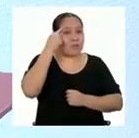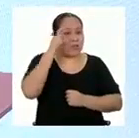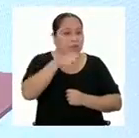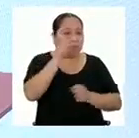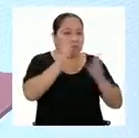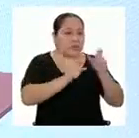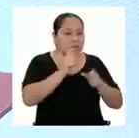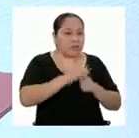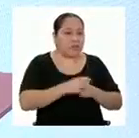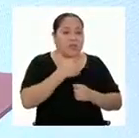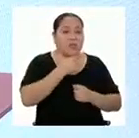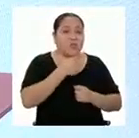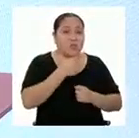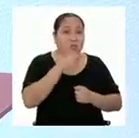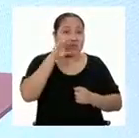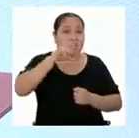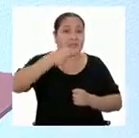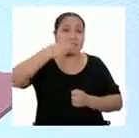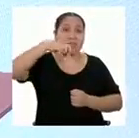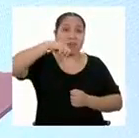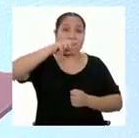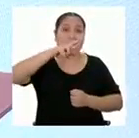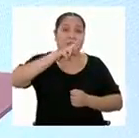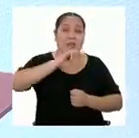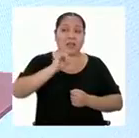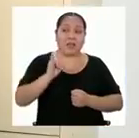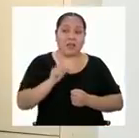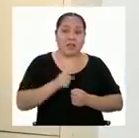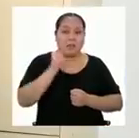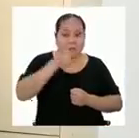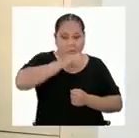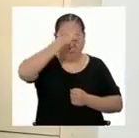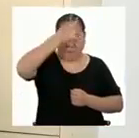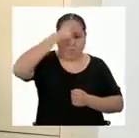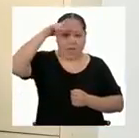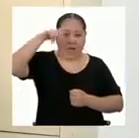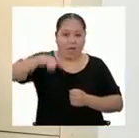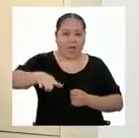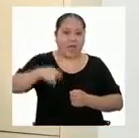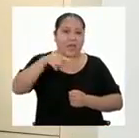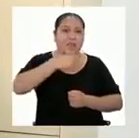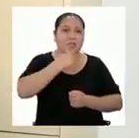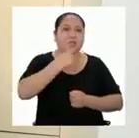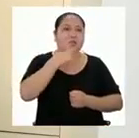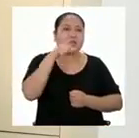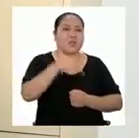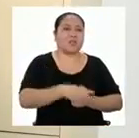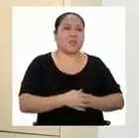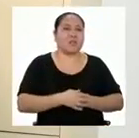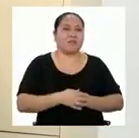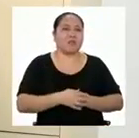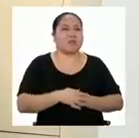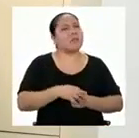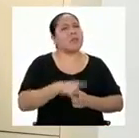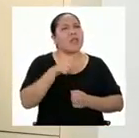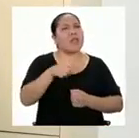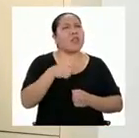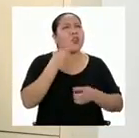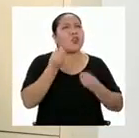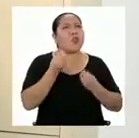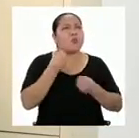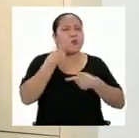aprecien Chaparrí, viajen y disfruten del lugar y sus recursos. ¿Y tú qué opinas de la manera como el autor narra su viaje a